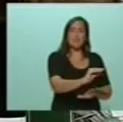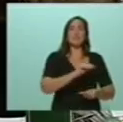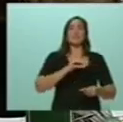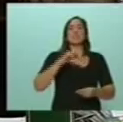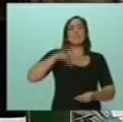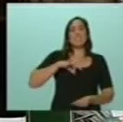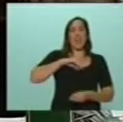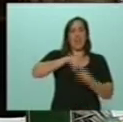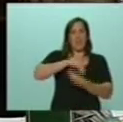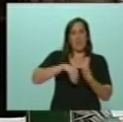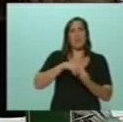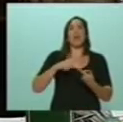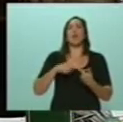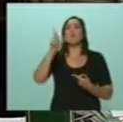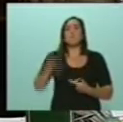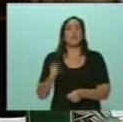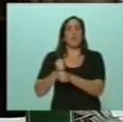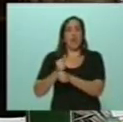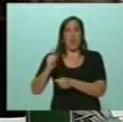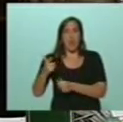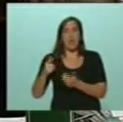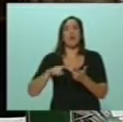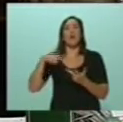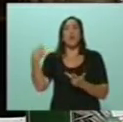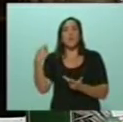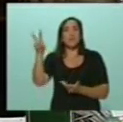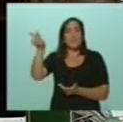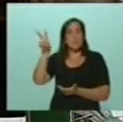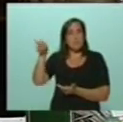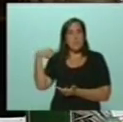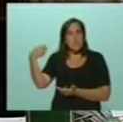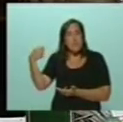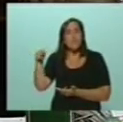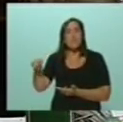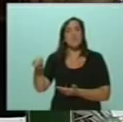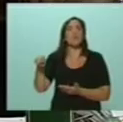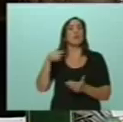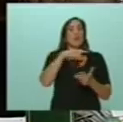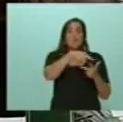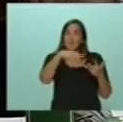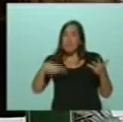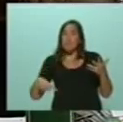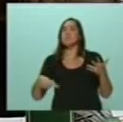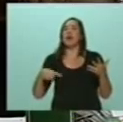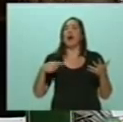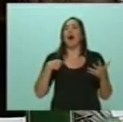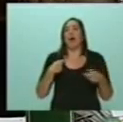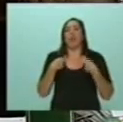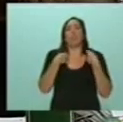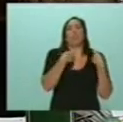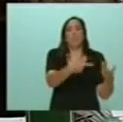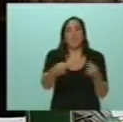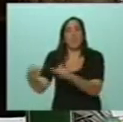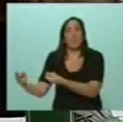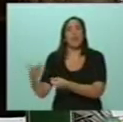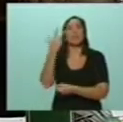familiar, prestación por desempleo y jubilaciones y pensiones, resultaron adjudicatarios o beneficiados